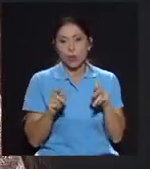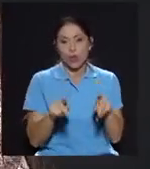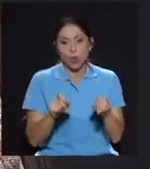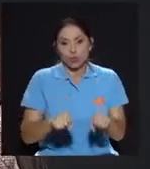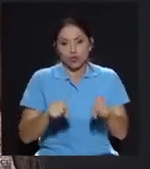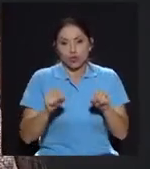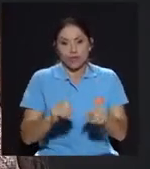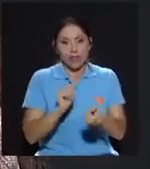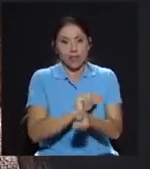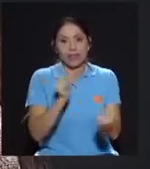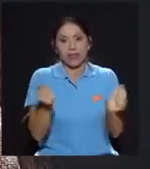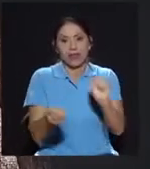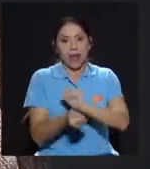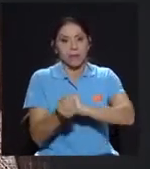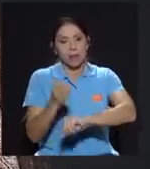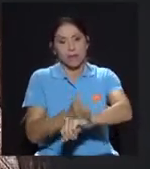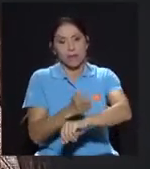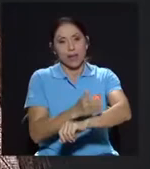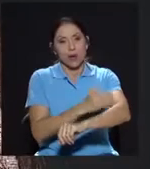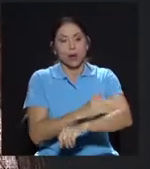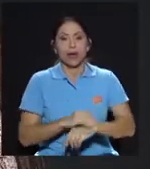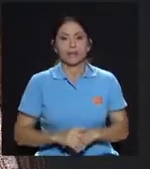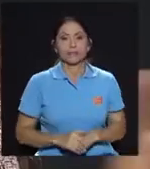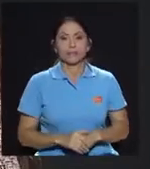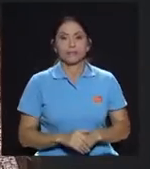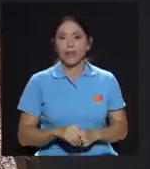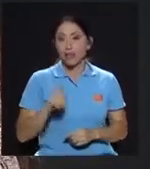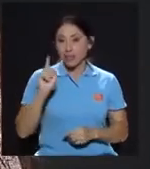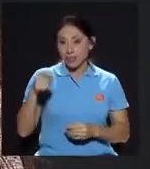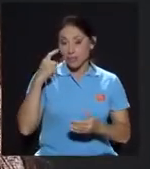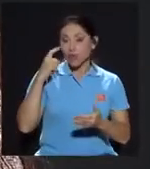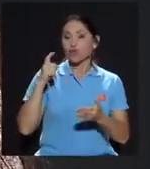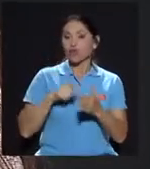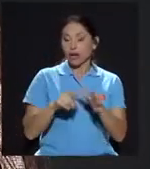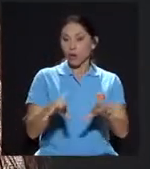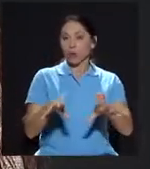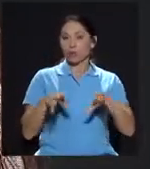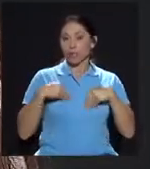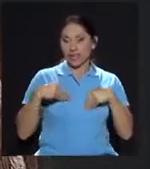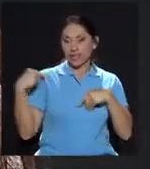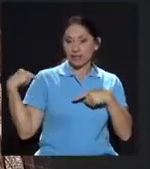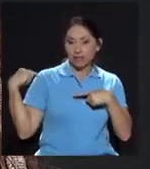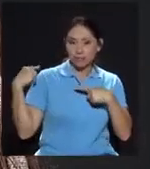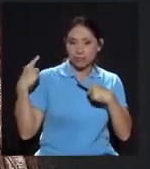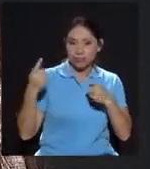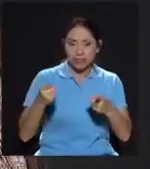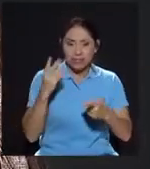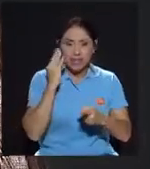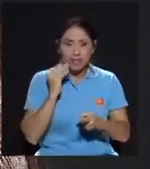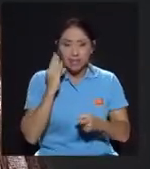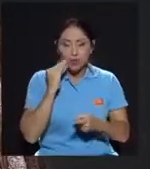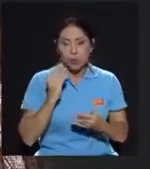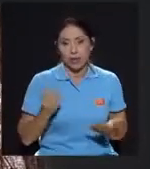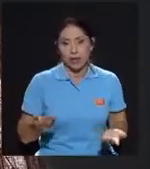mejora si tengo que reconocer que durante toda esta trayectoria y me lo pueden decir muchos muchas compañeras